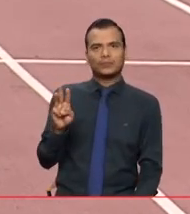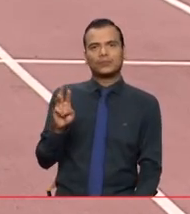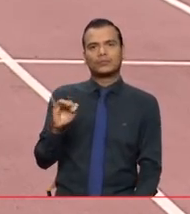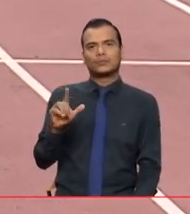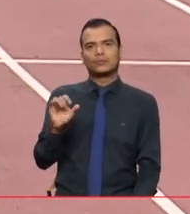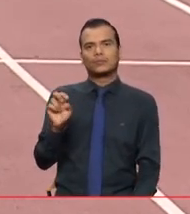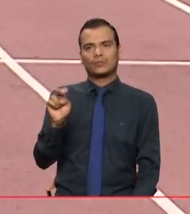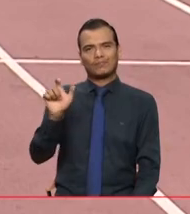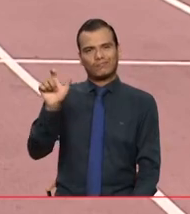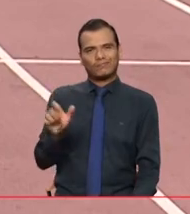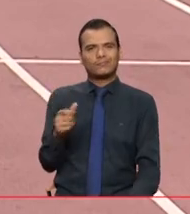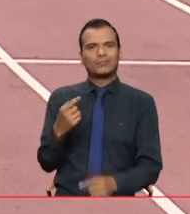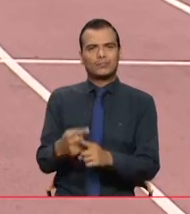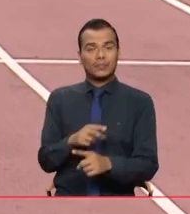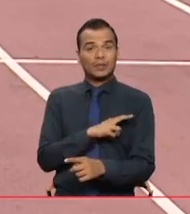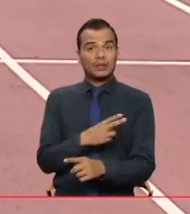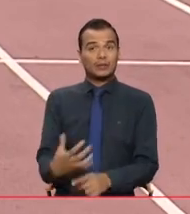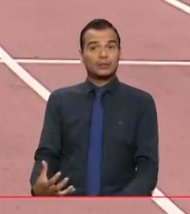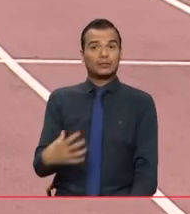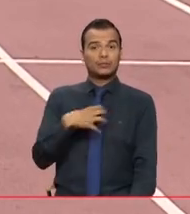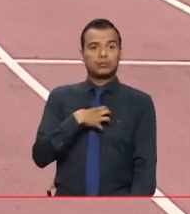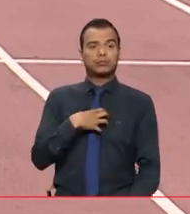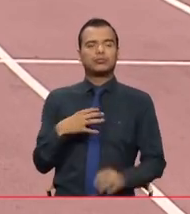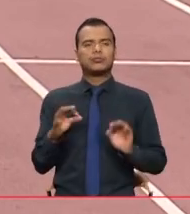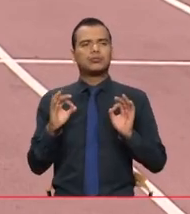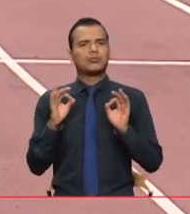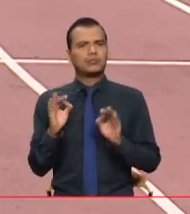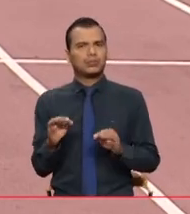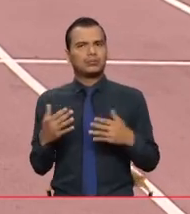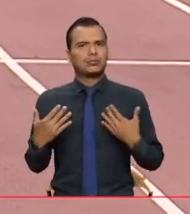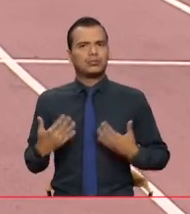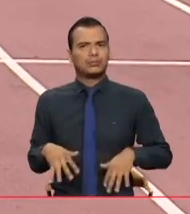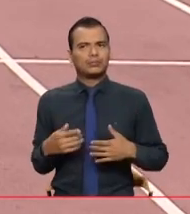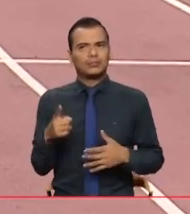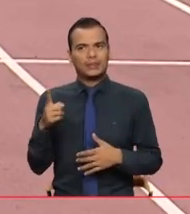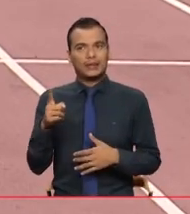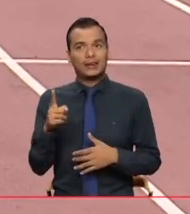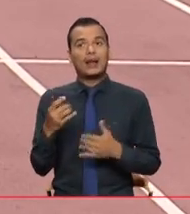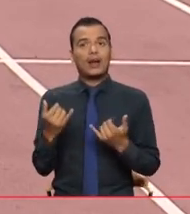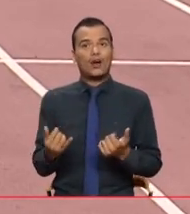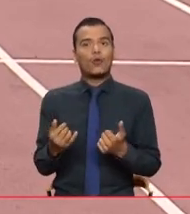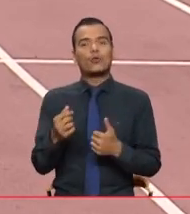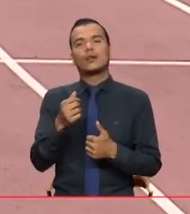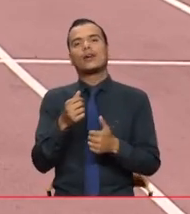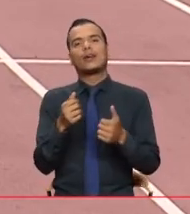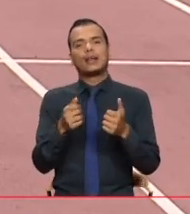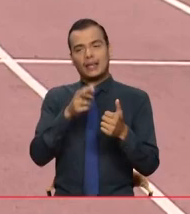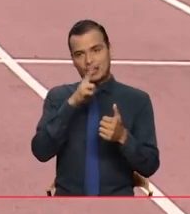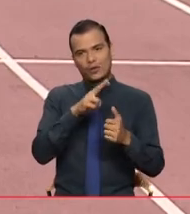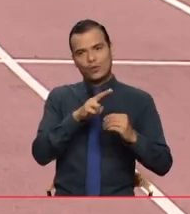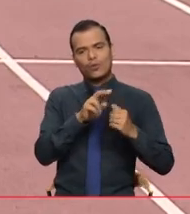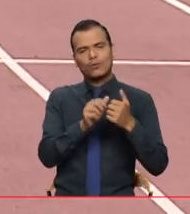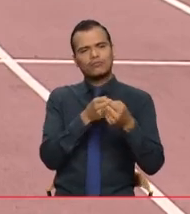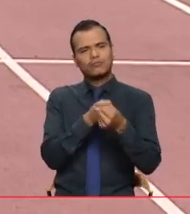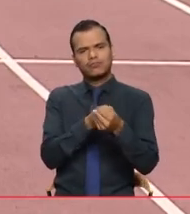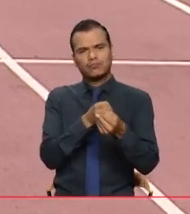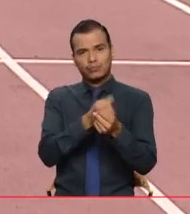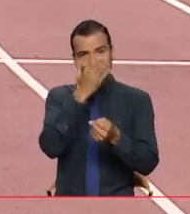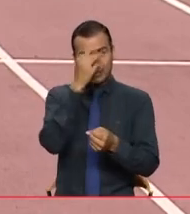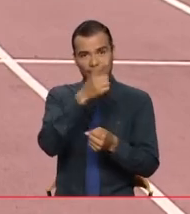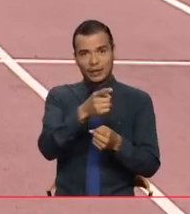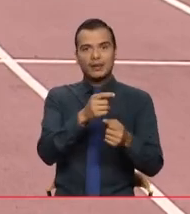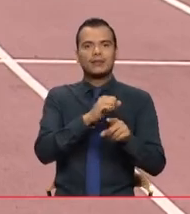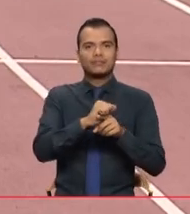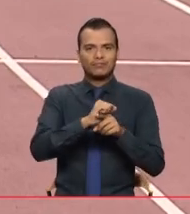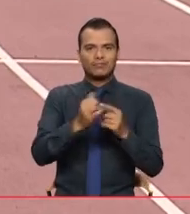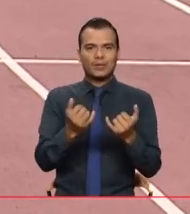el Valle del Cauca y Colombia, por supuesto acompañando a su hijo, que es el relevo generacional y que espera, por qué no,